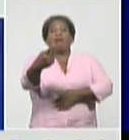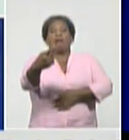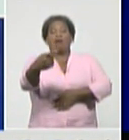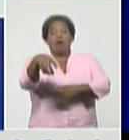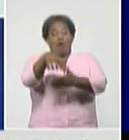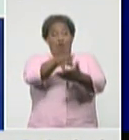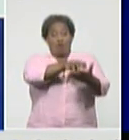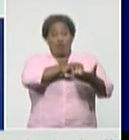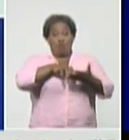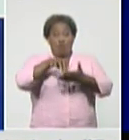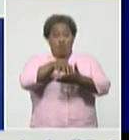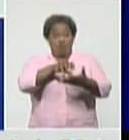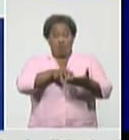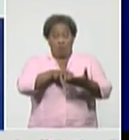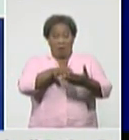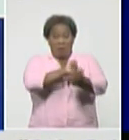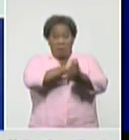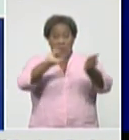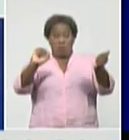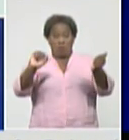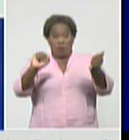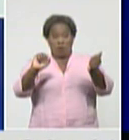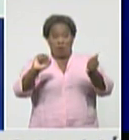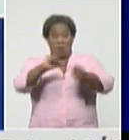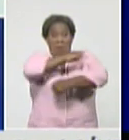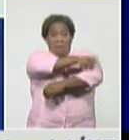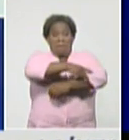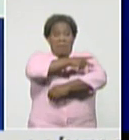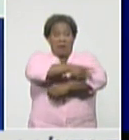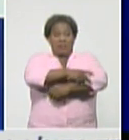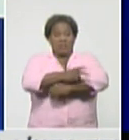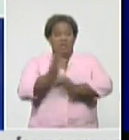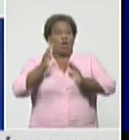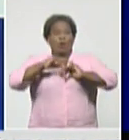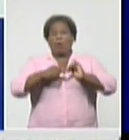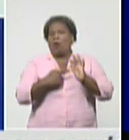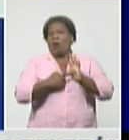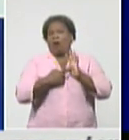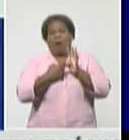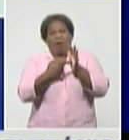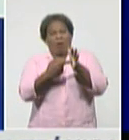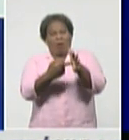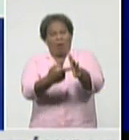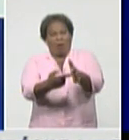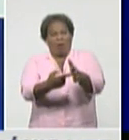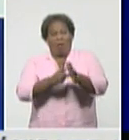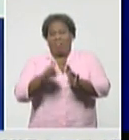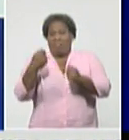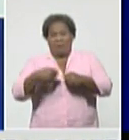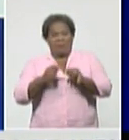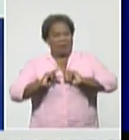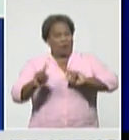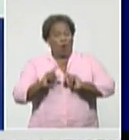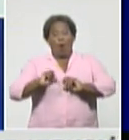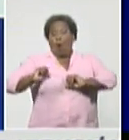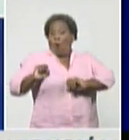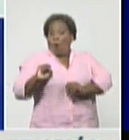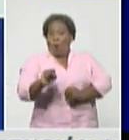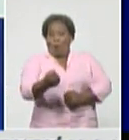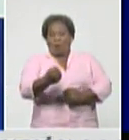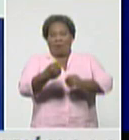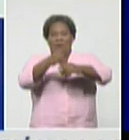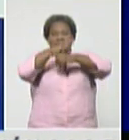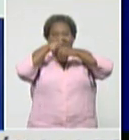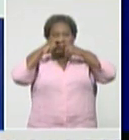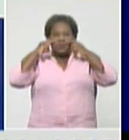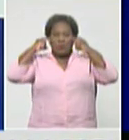públicos de ese país europeo no es que es una recomendación que se debe, no, es obligatorio llevar mascarilla